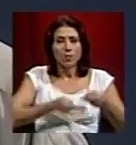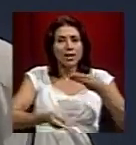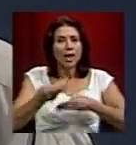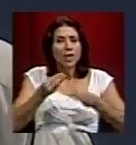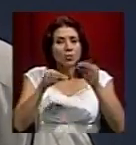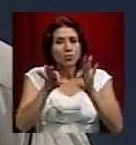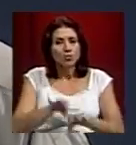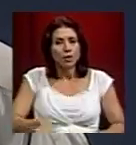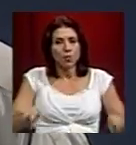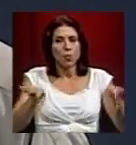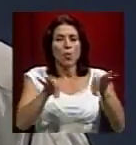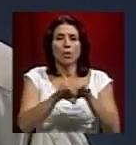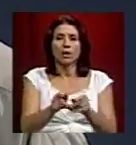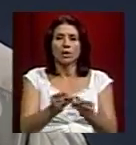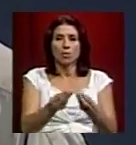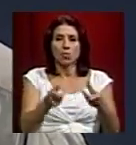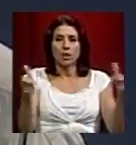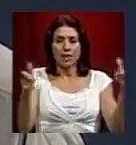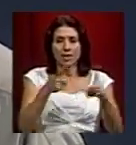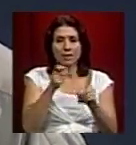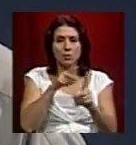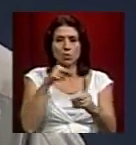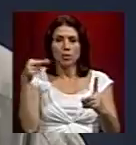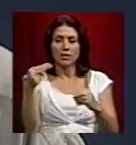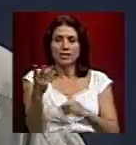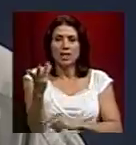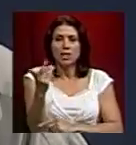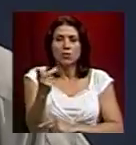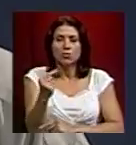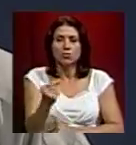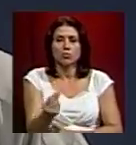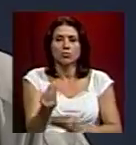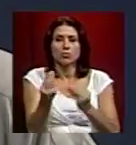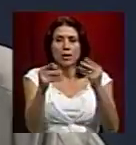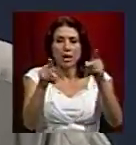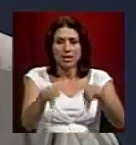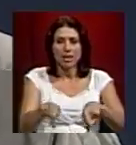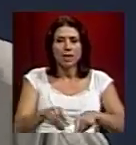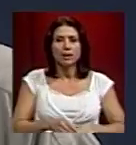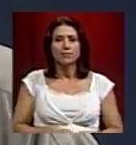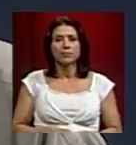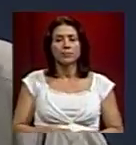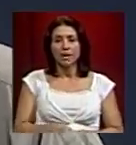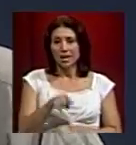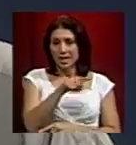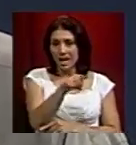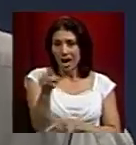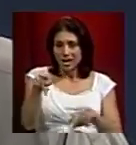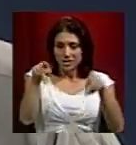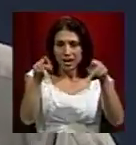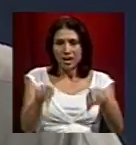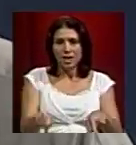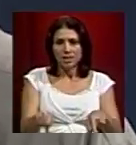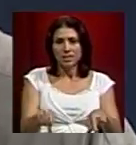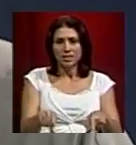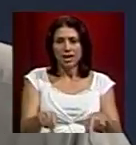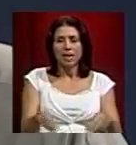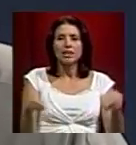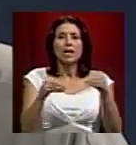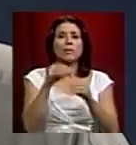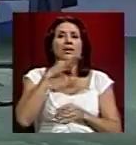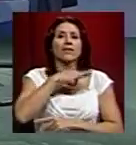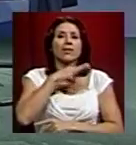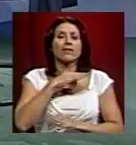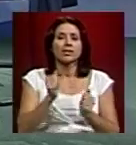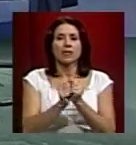muy importante y muy grande desde el punto de vista de cantidad de gente. Y a esa gente precisamente es la que más se beneficia